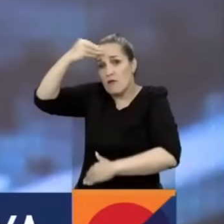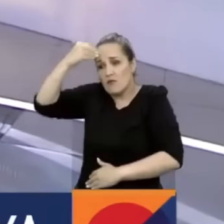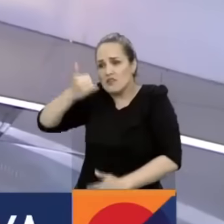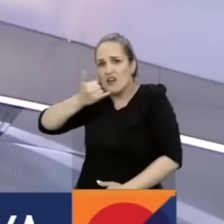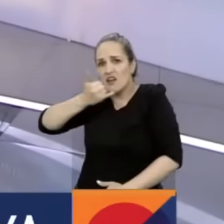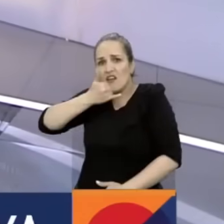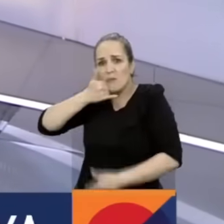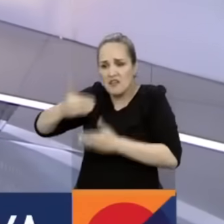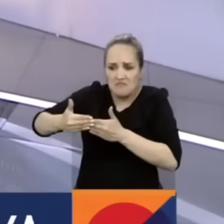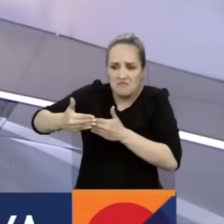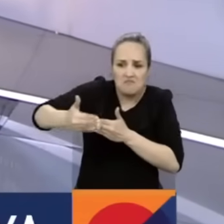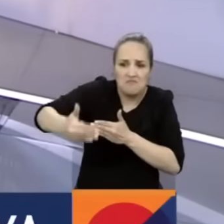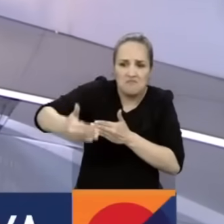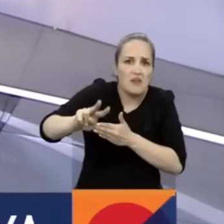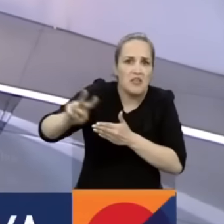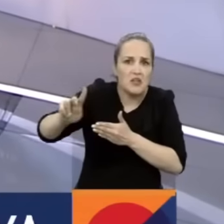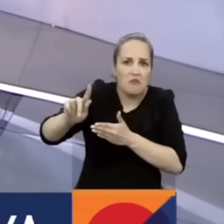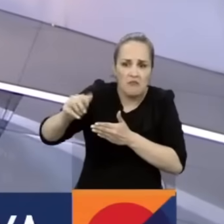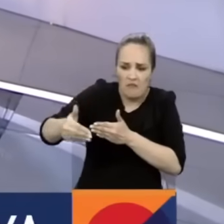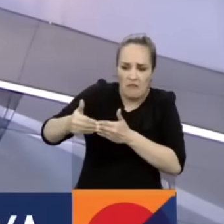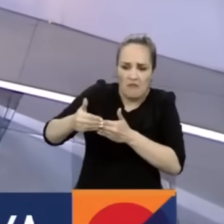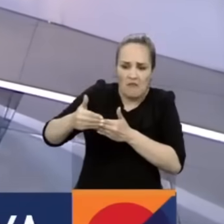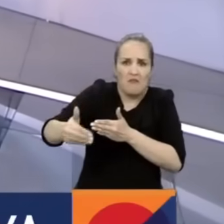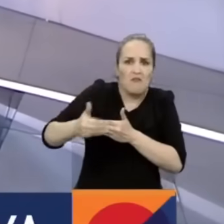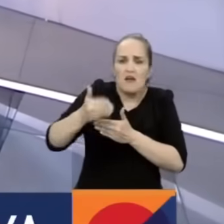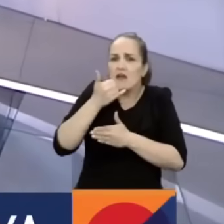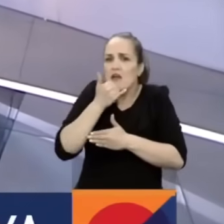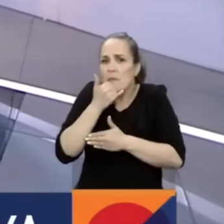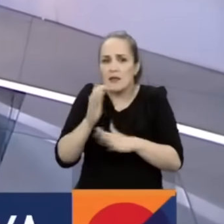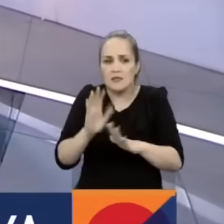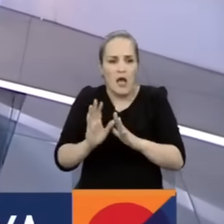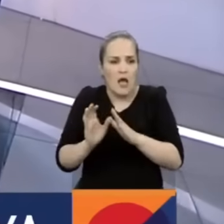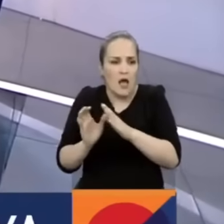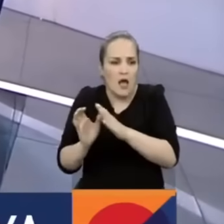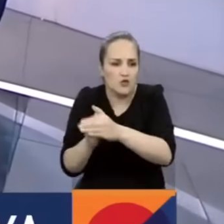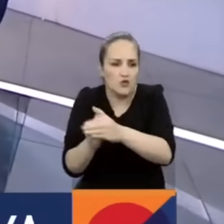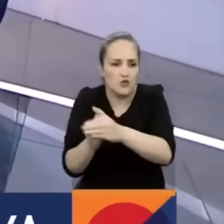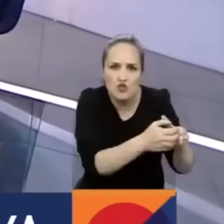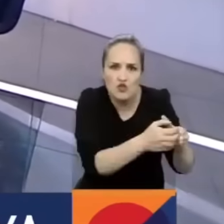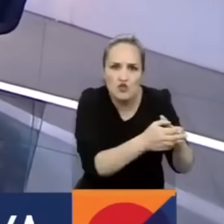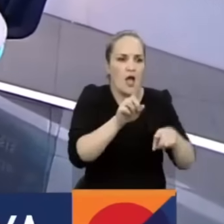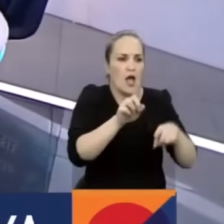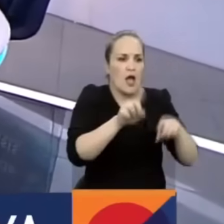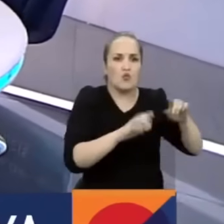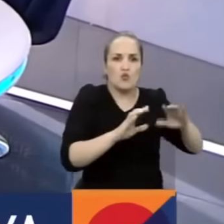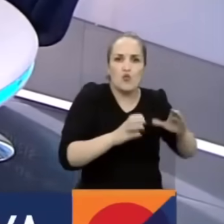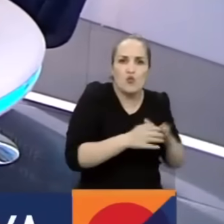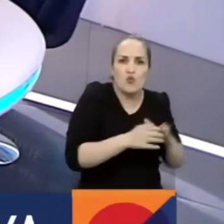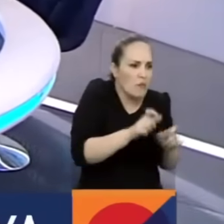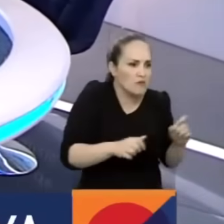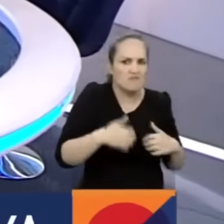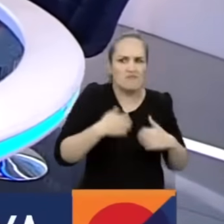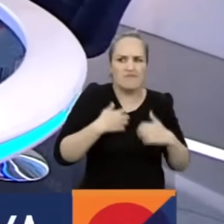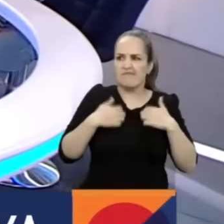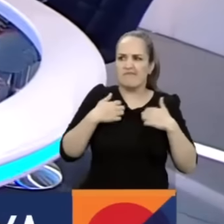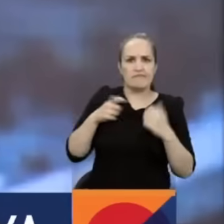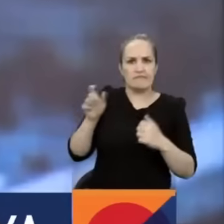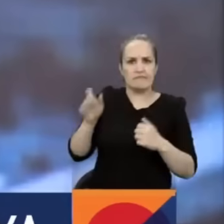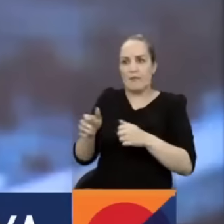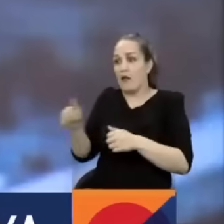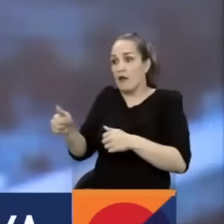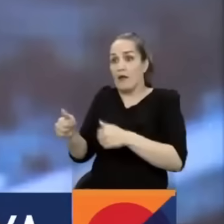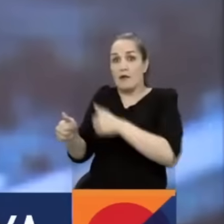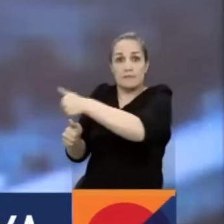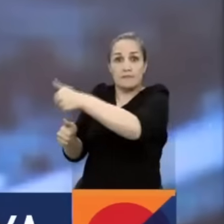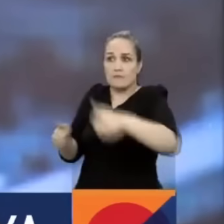¿Qué va a pasar entre las diferentes asociaciones, entre aquellos que están apoyando esta iniciativa y sobre todo los señalamientos que hizo desde